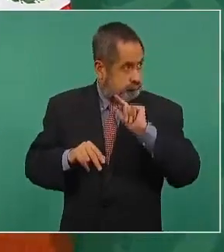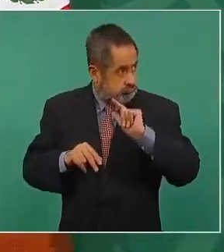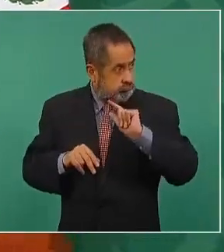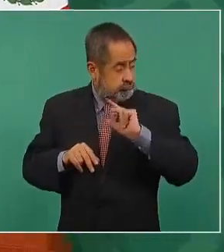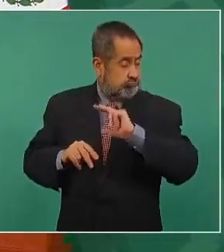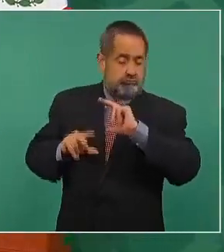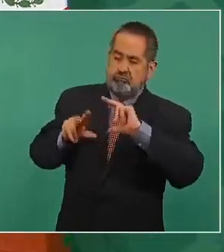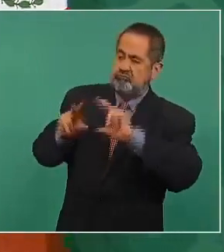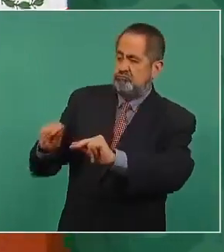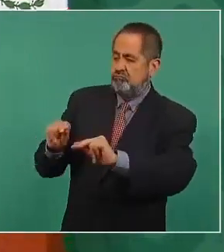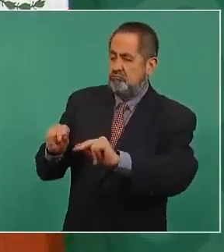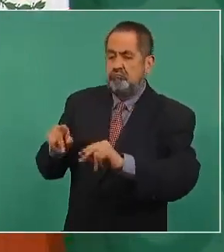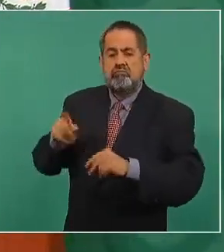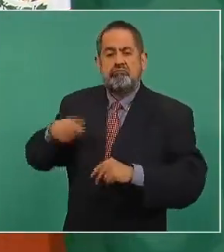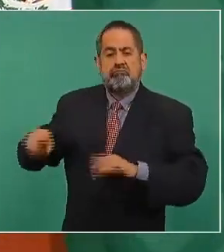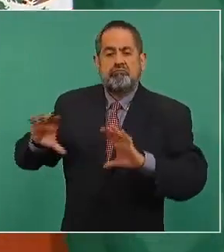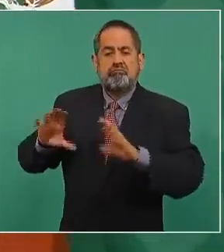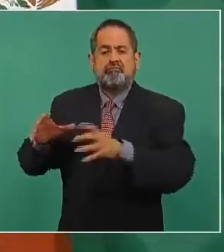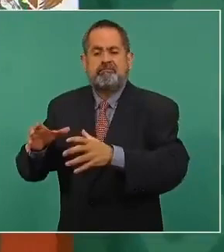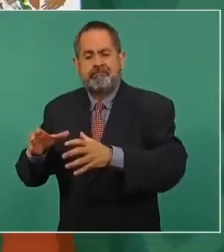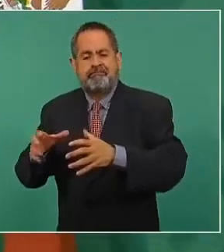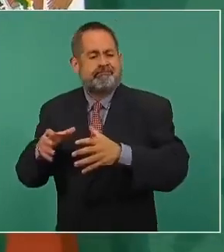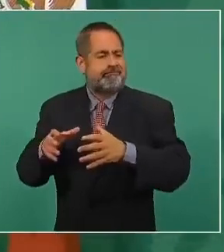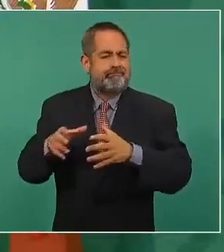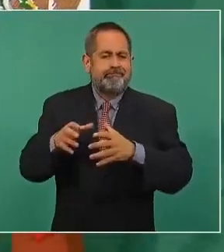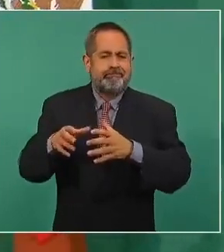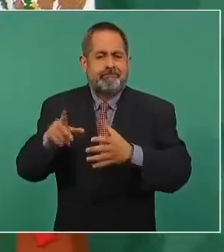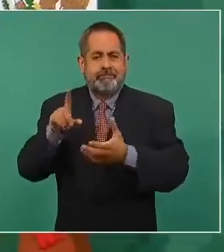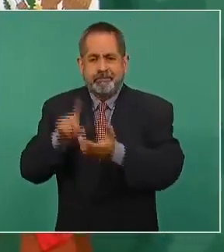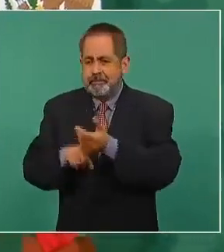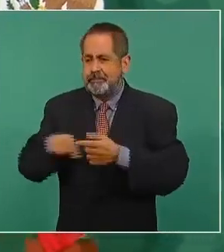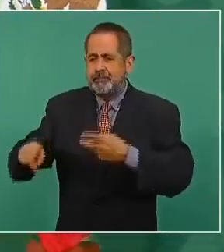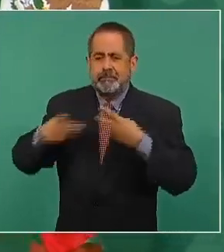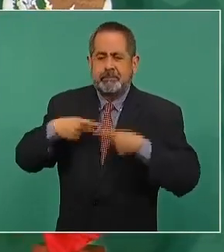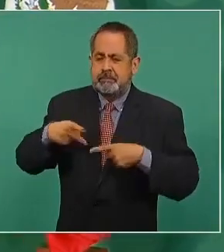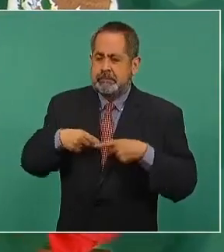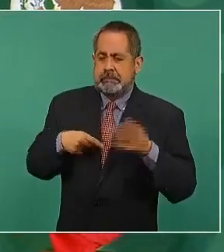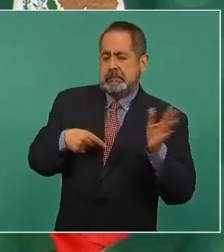se lleve a un pueblo a rebelarse contra su gobierno.